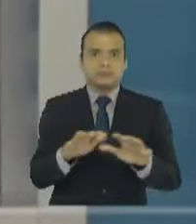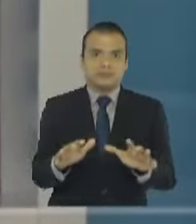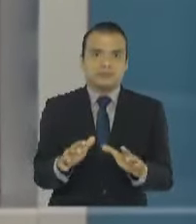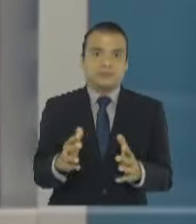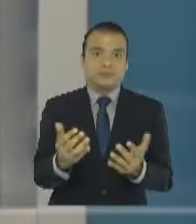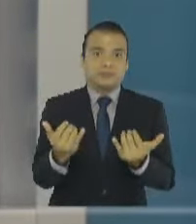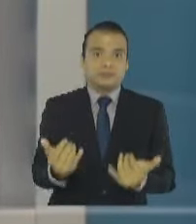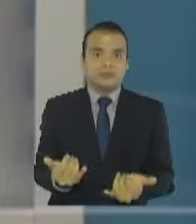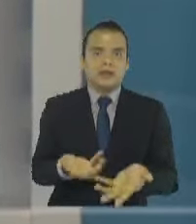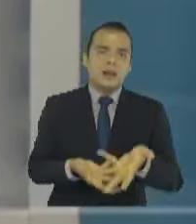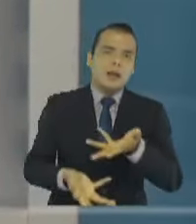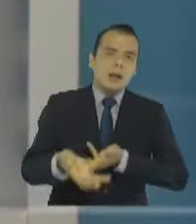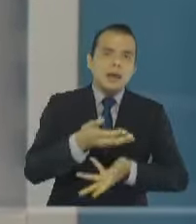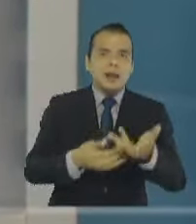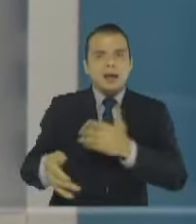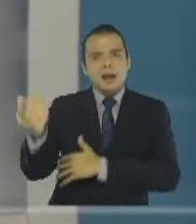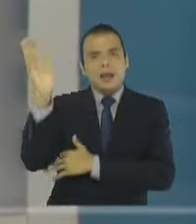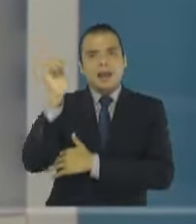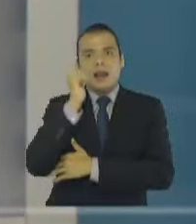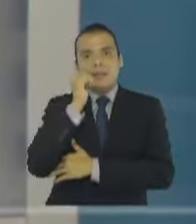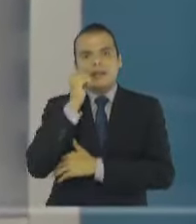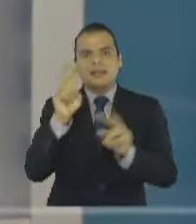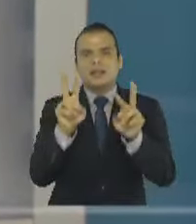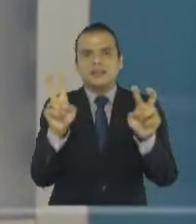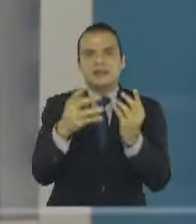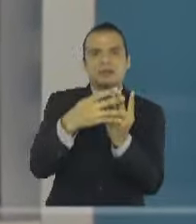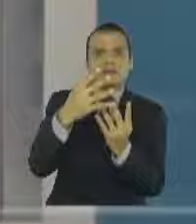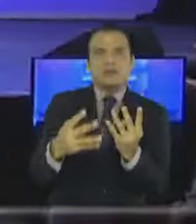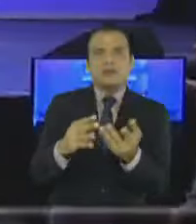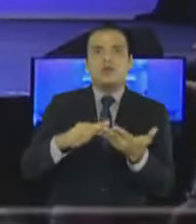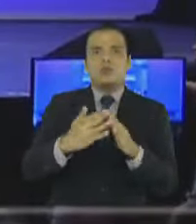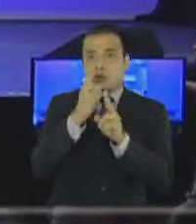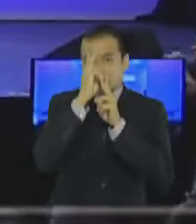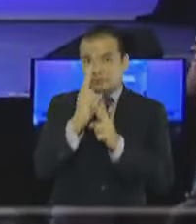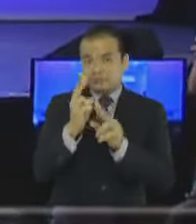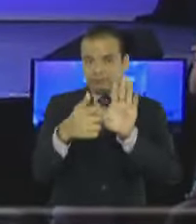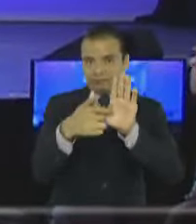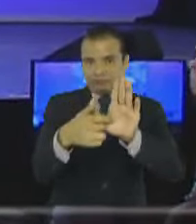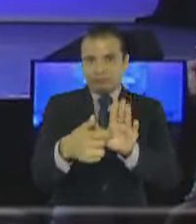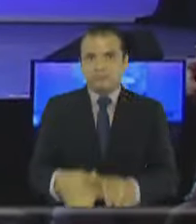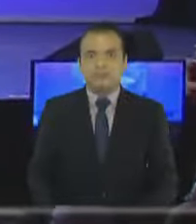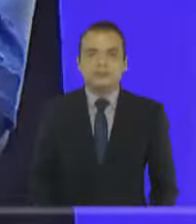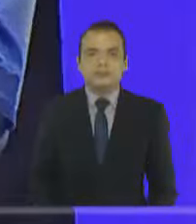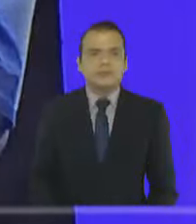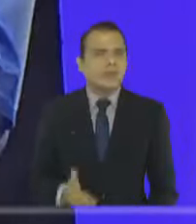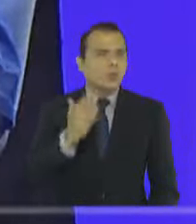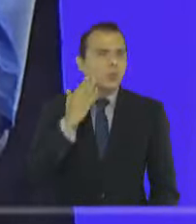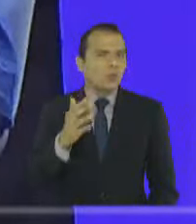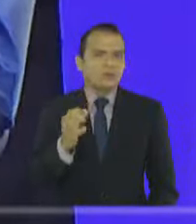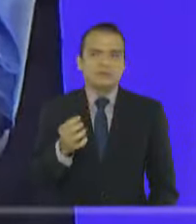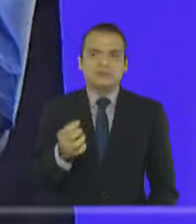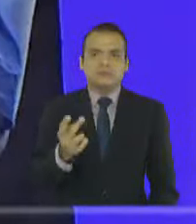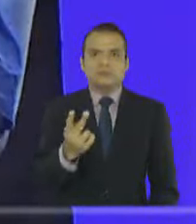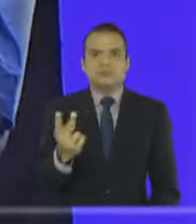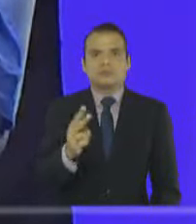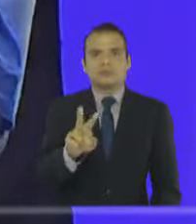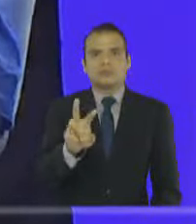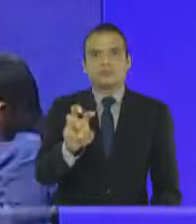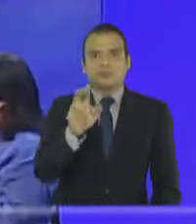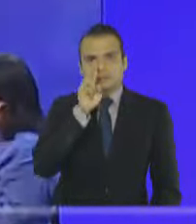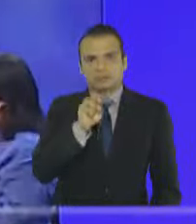dominio público girará en torno a este tema mañana. Este viernes 28 de junio a las 9 de la mañana en el Teatro Estudio